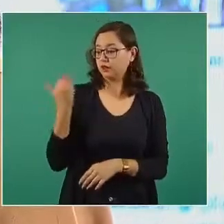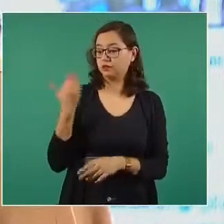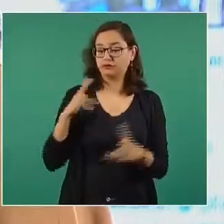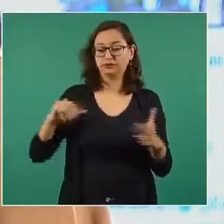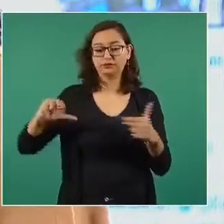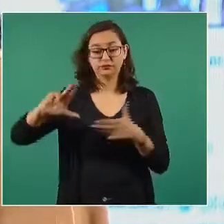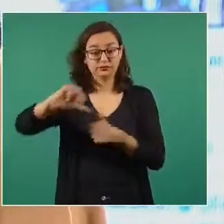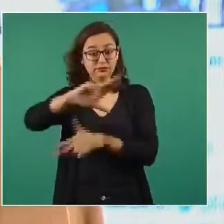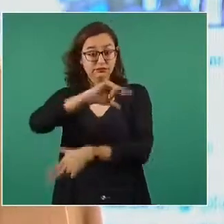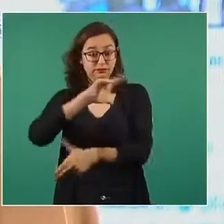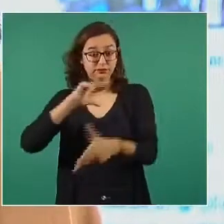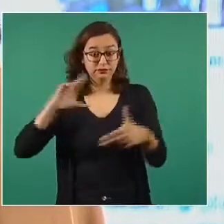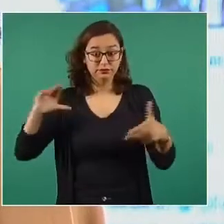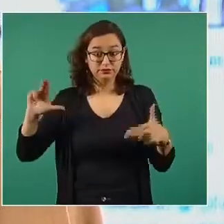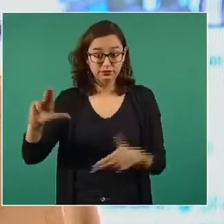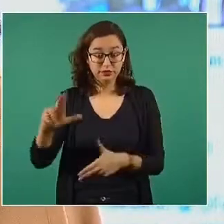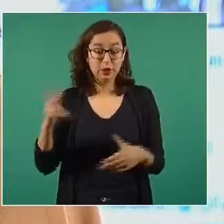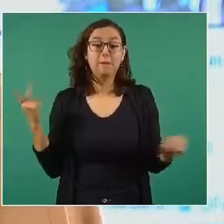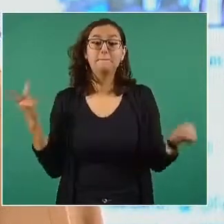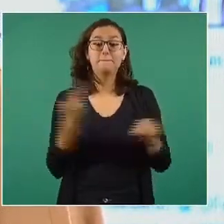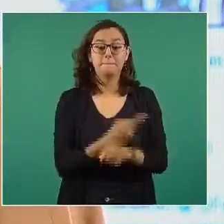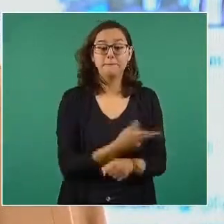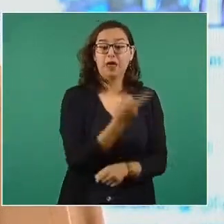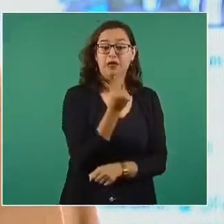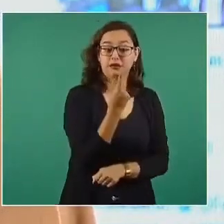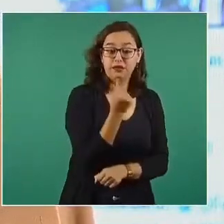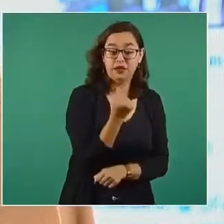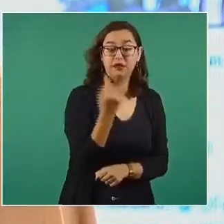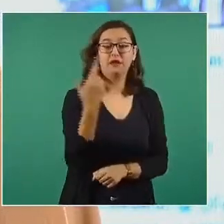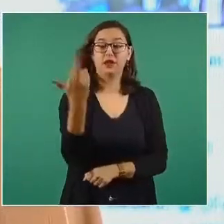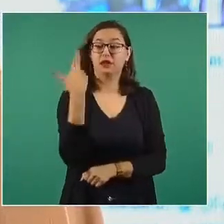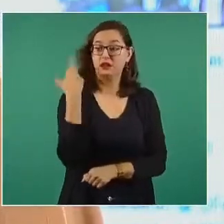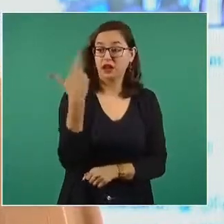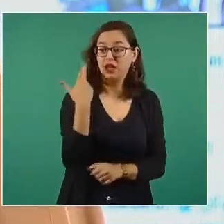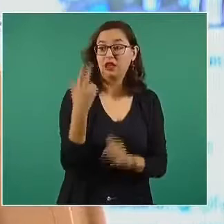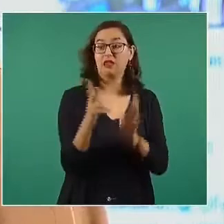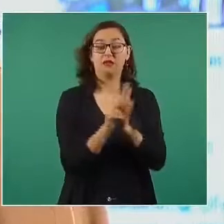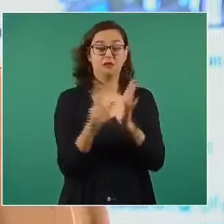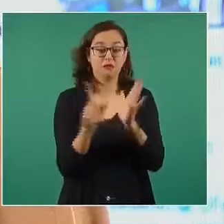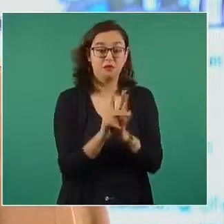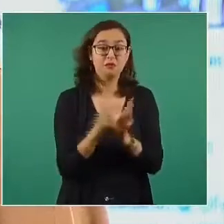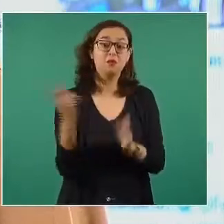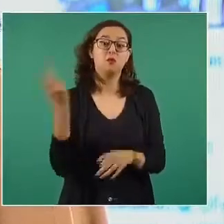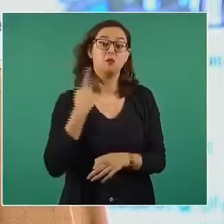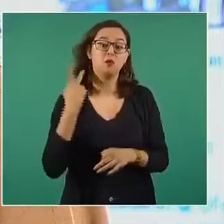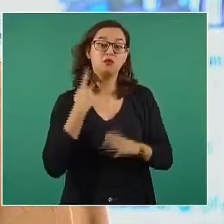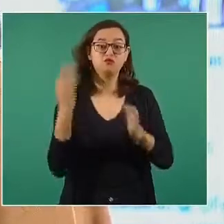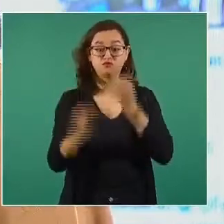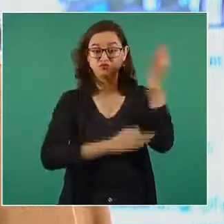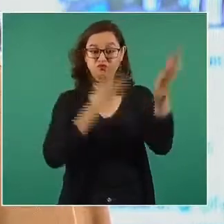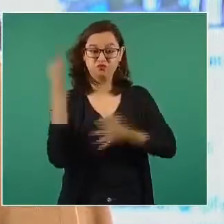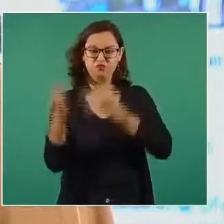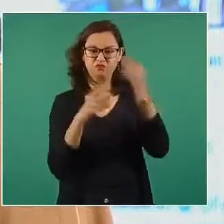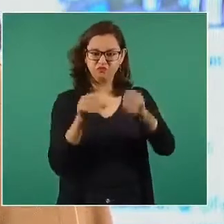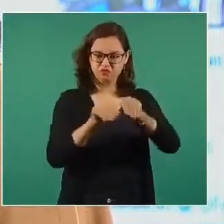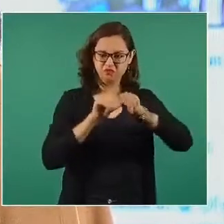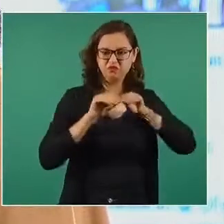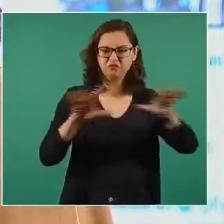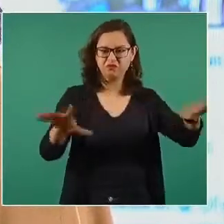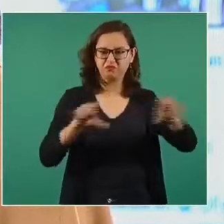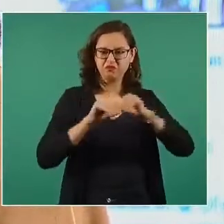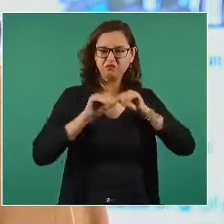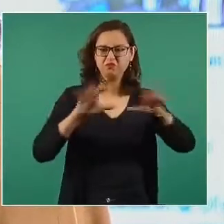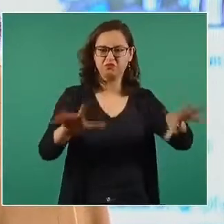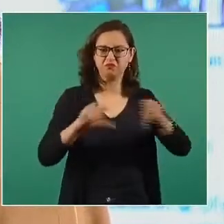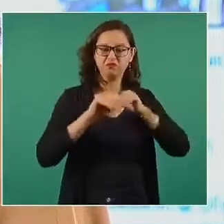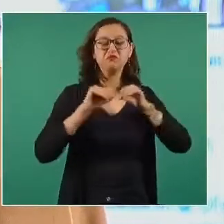huracán Grace, muchos medios de comunicación, comunicadores y políticos en las redes sociales lanzaron una